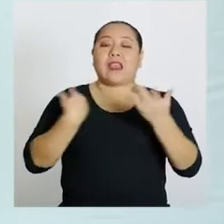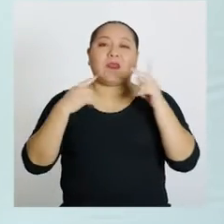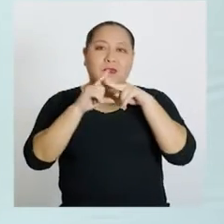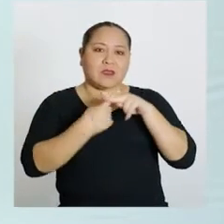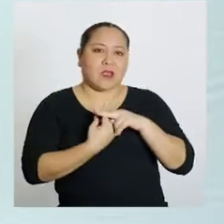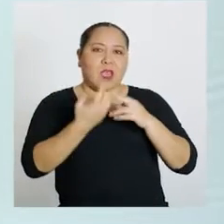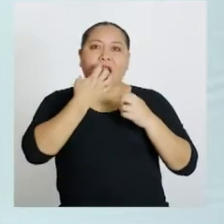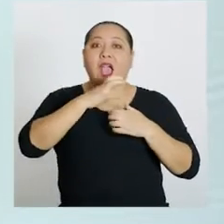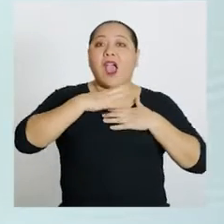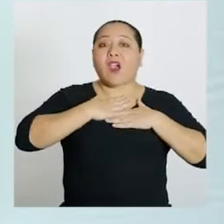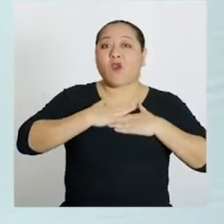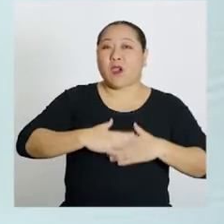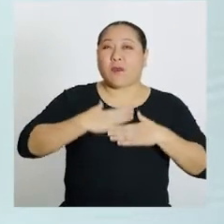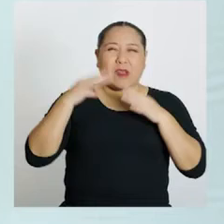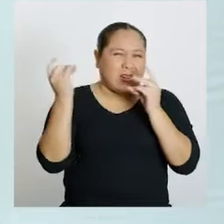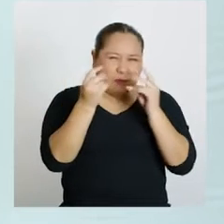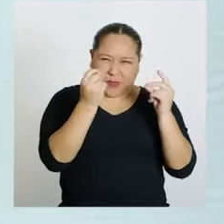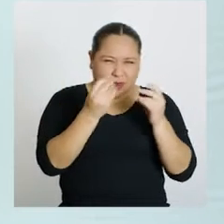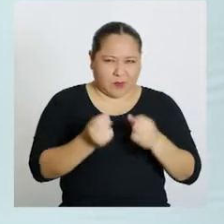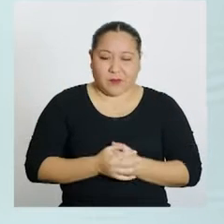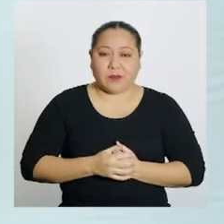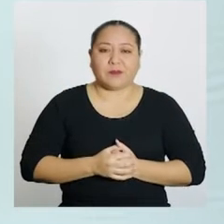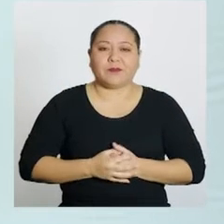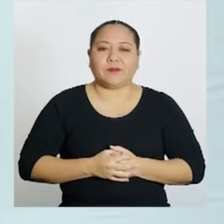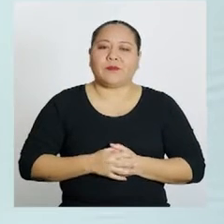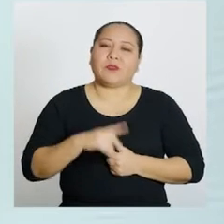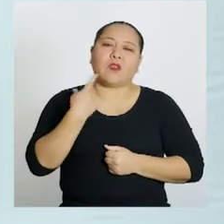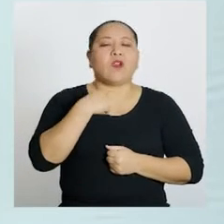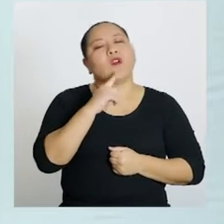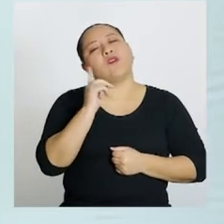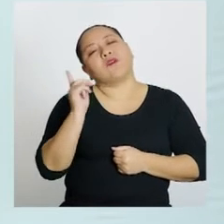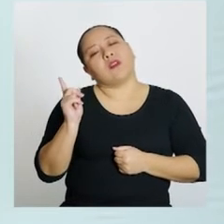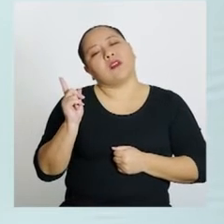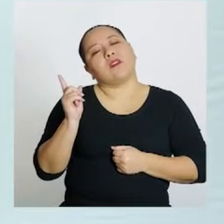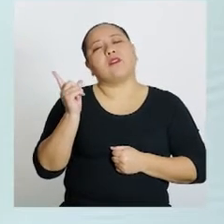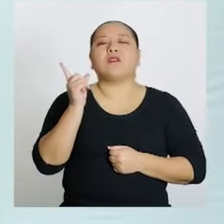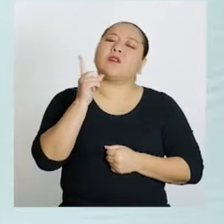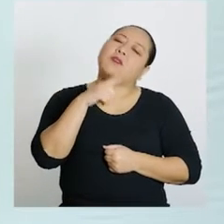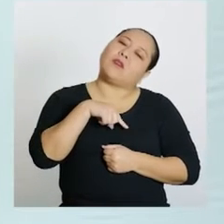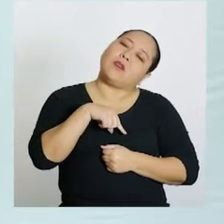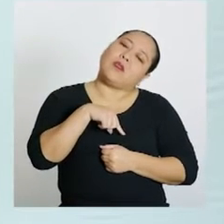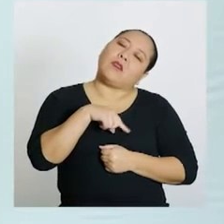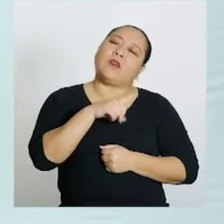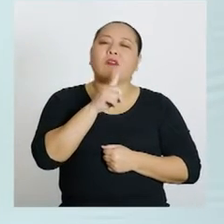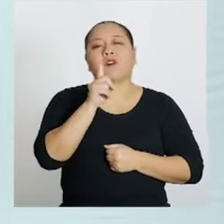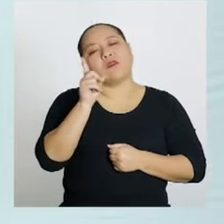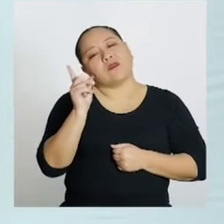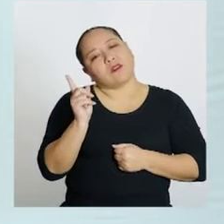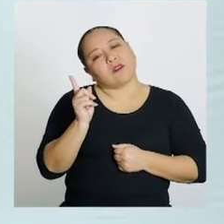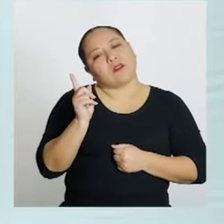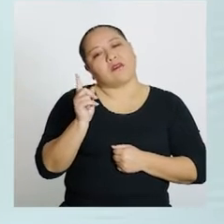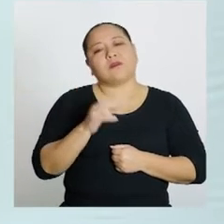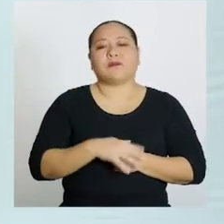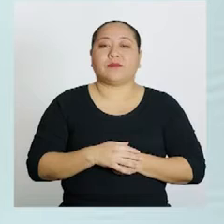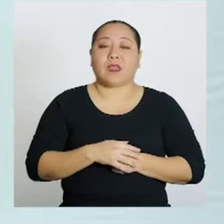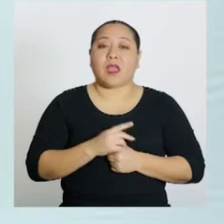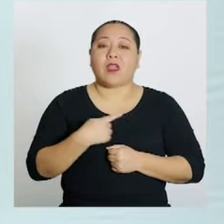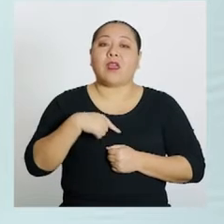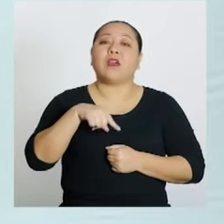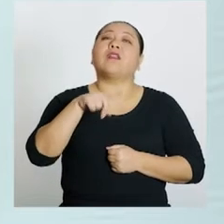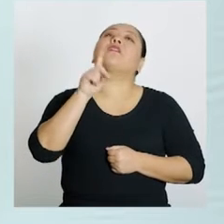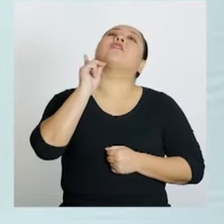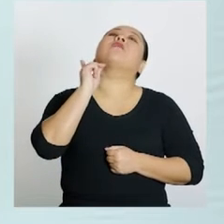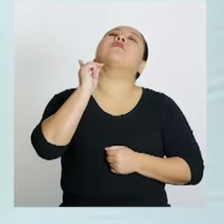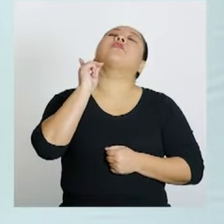iniciar, vamos a calentar el cuerpo muy rápidamente. Costado, costado, costado, costado. Ahora,